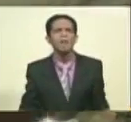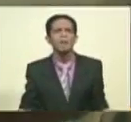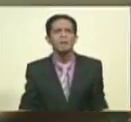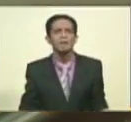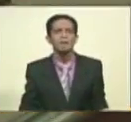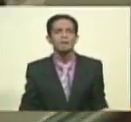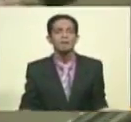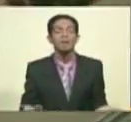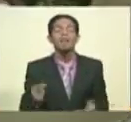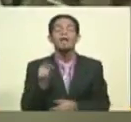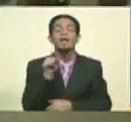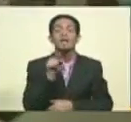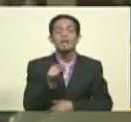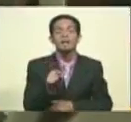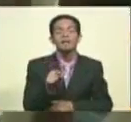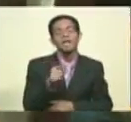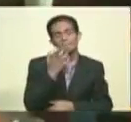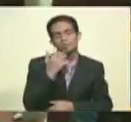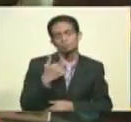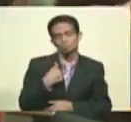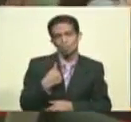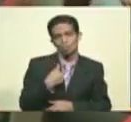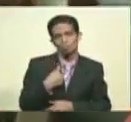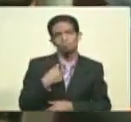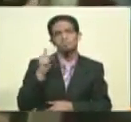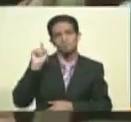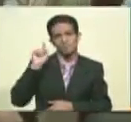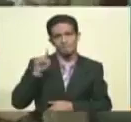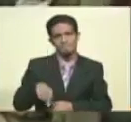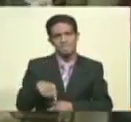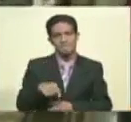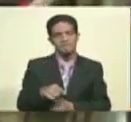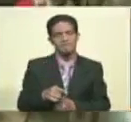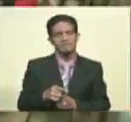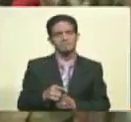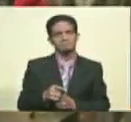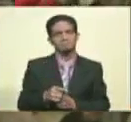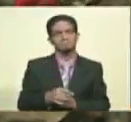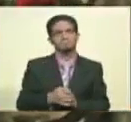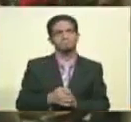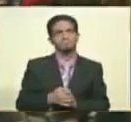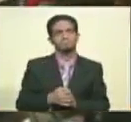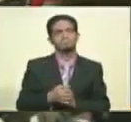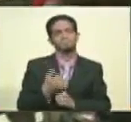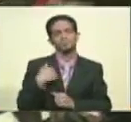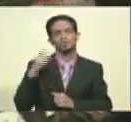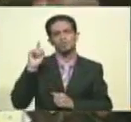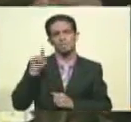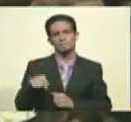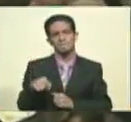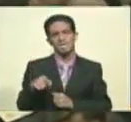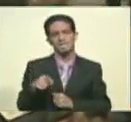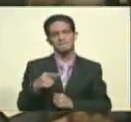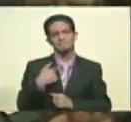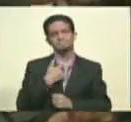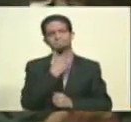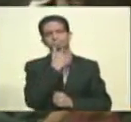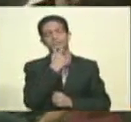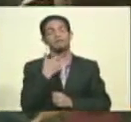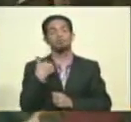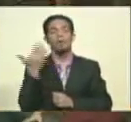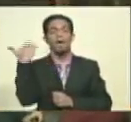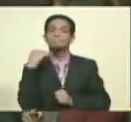Y habíamos, porque yo me anoto allí en esa, me anoto porque en ese momento